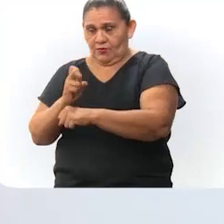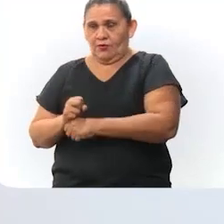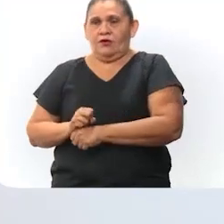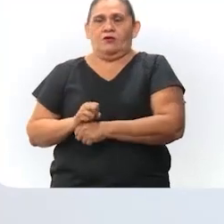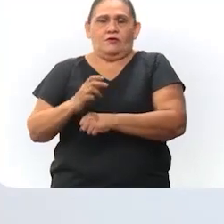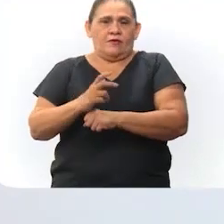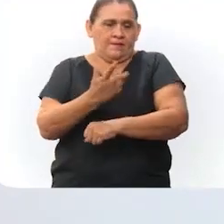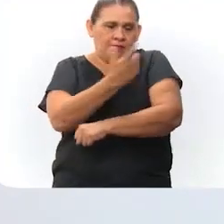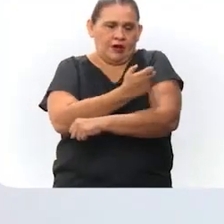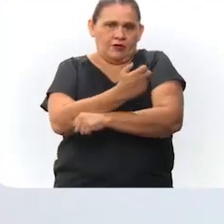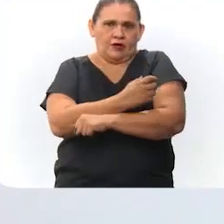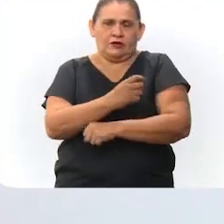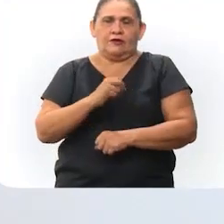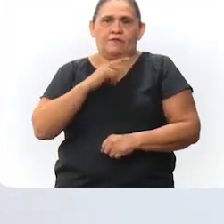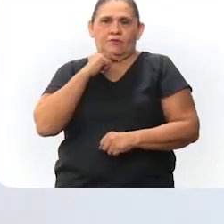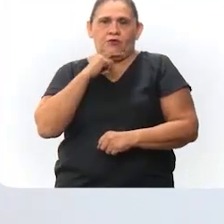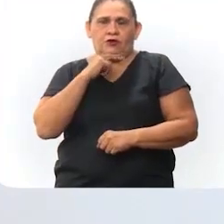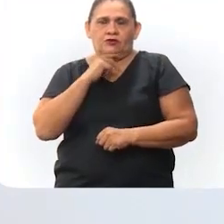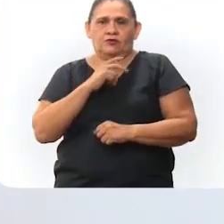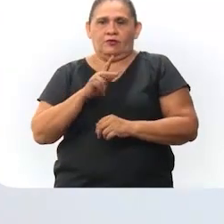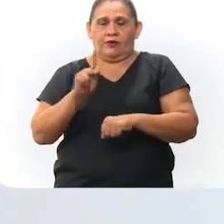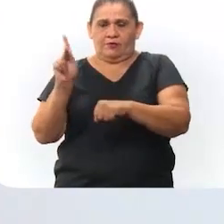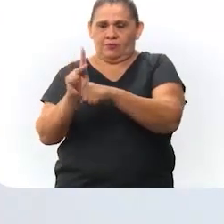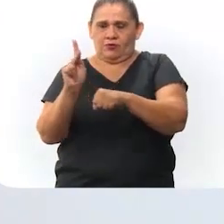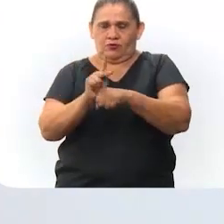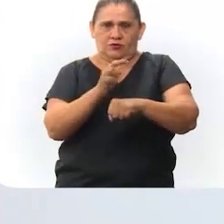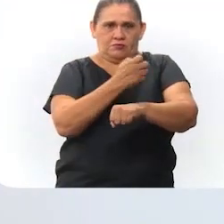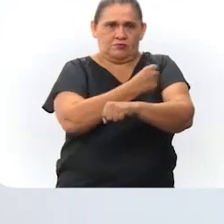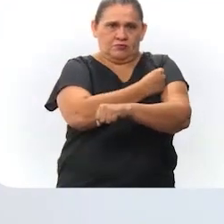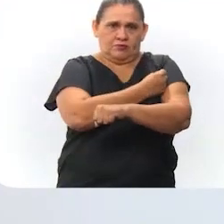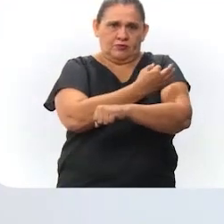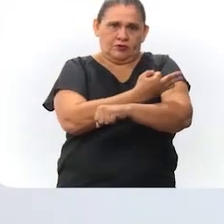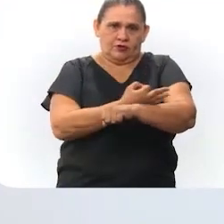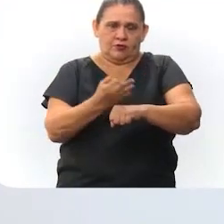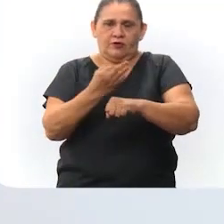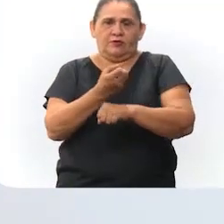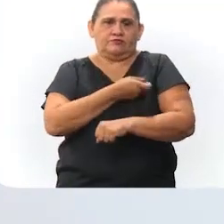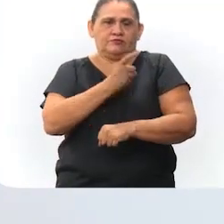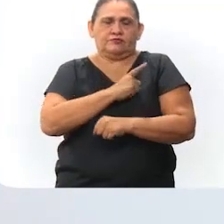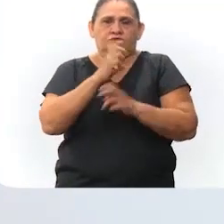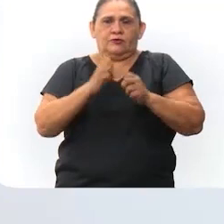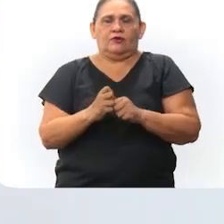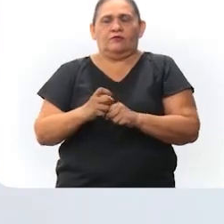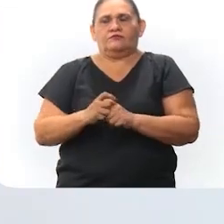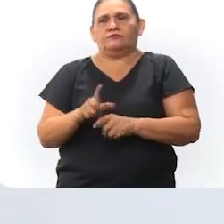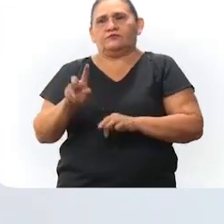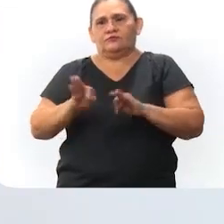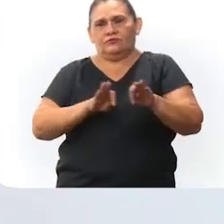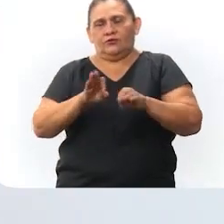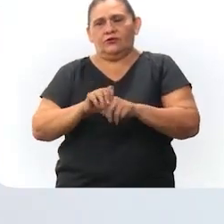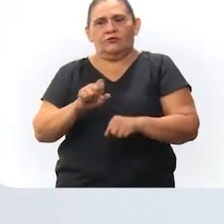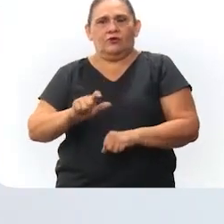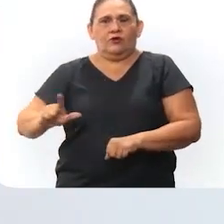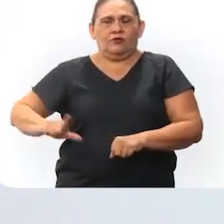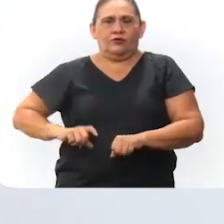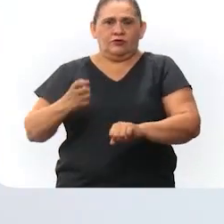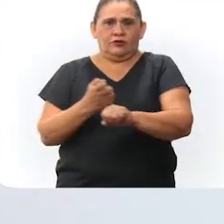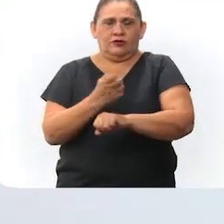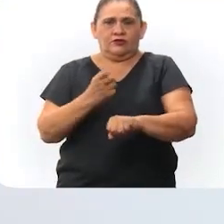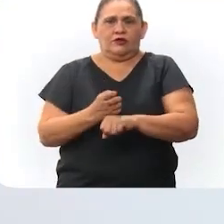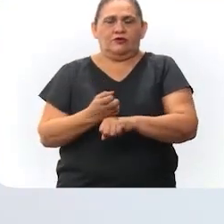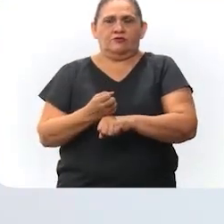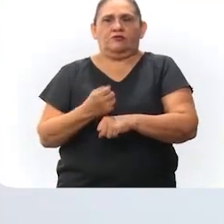nuestra salud y la de nuestras familias. Estamos trabajando de manera conjunta el Gobierno del Estado, la Secretaría del Bienestar y las